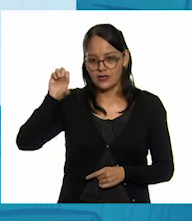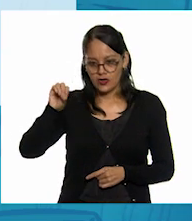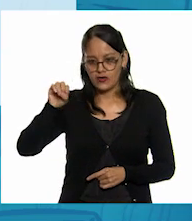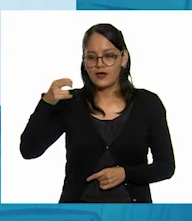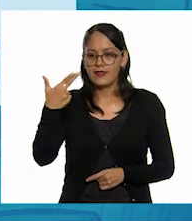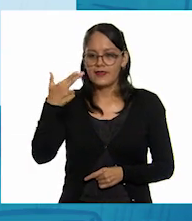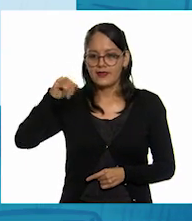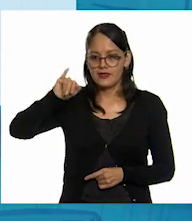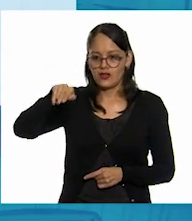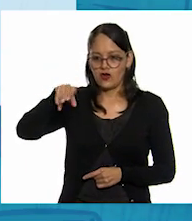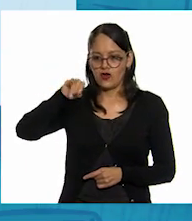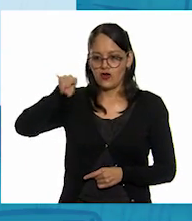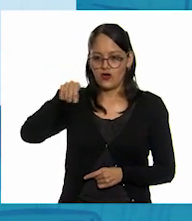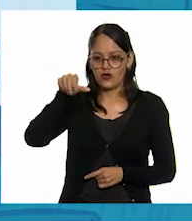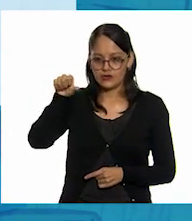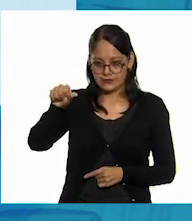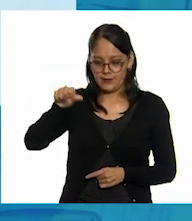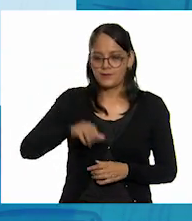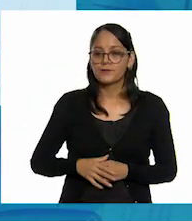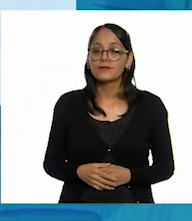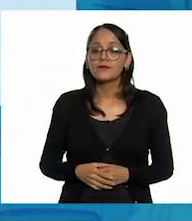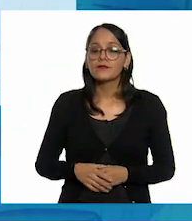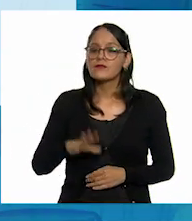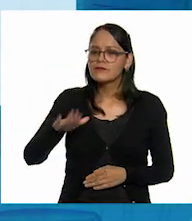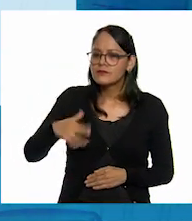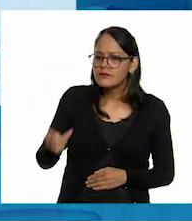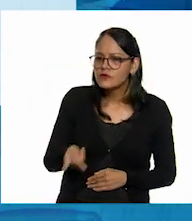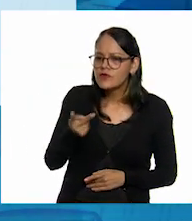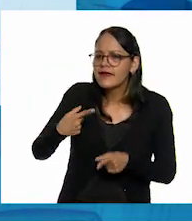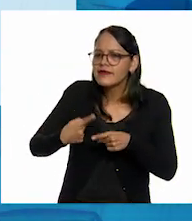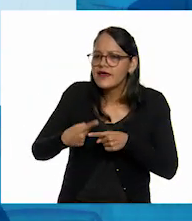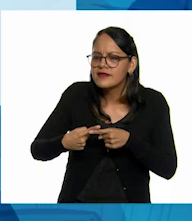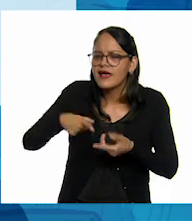Ahora sí, Raulito, ¿quiénes son los personajes? Uy,